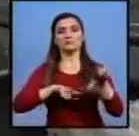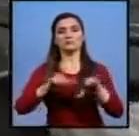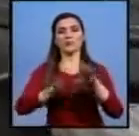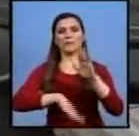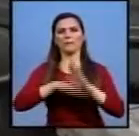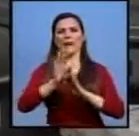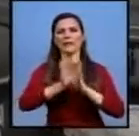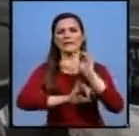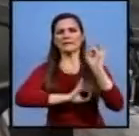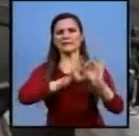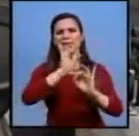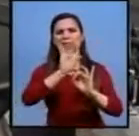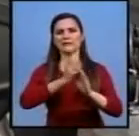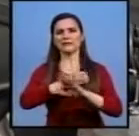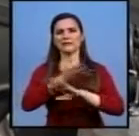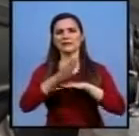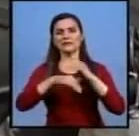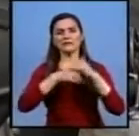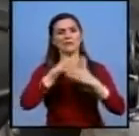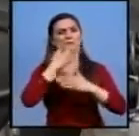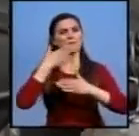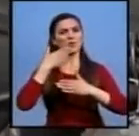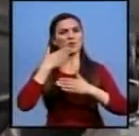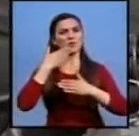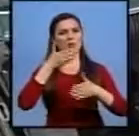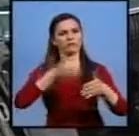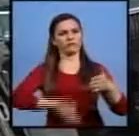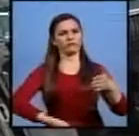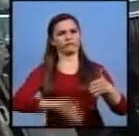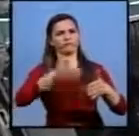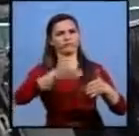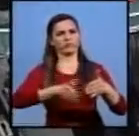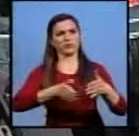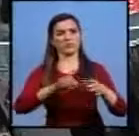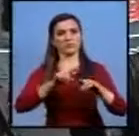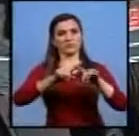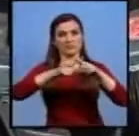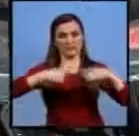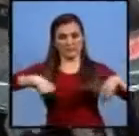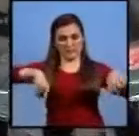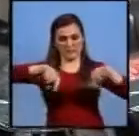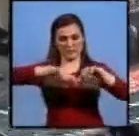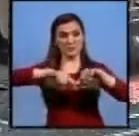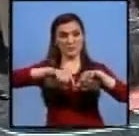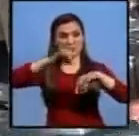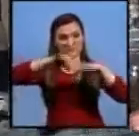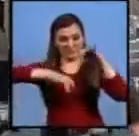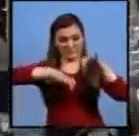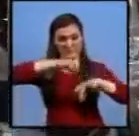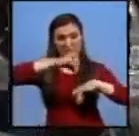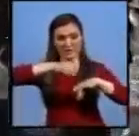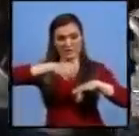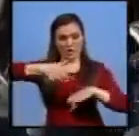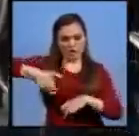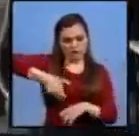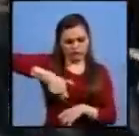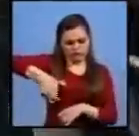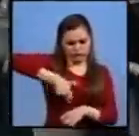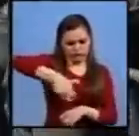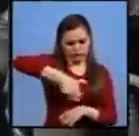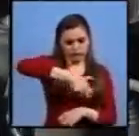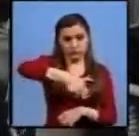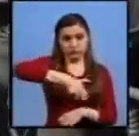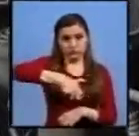ceniza esparcida, lo más recomendable es sopletear el radiador, por ejemplo, para eliminar los depósitos que pueden afectar